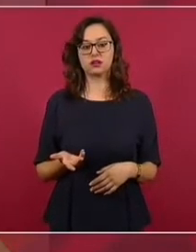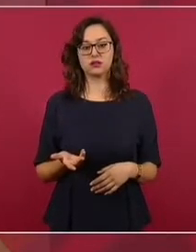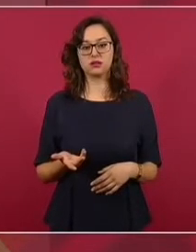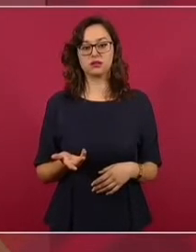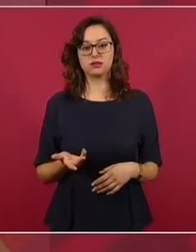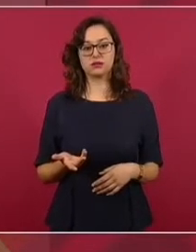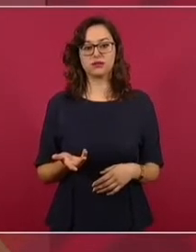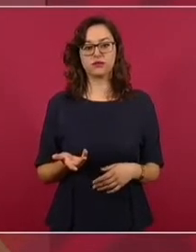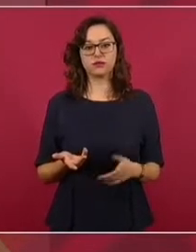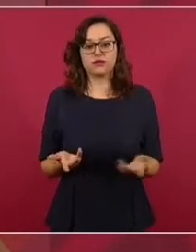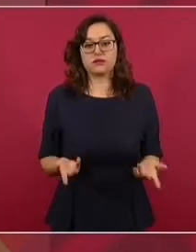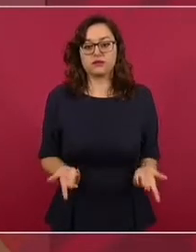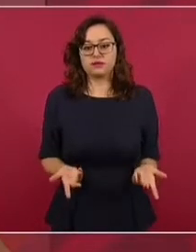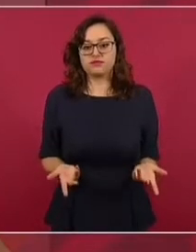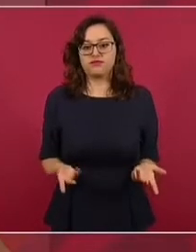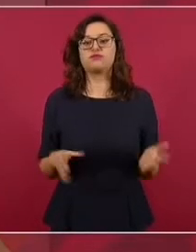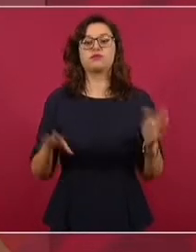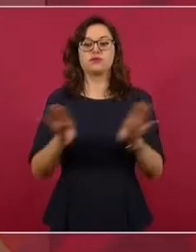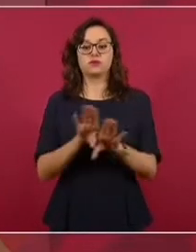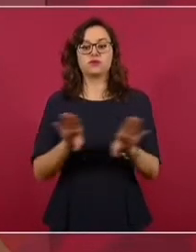se avanzaba.